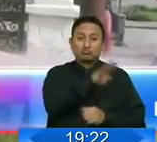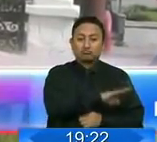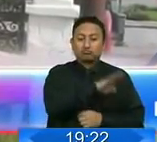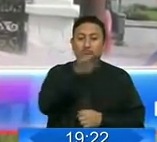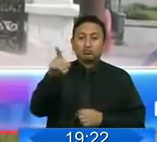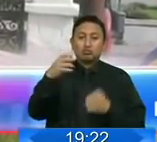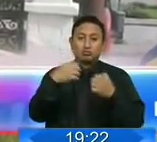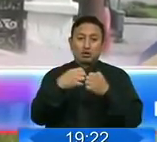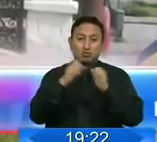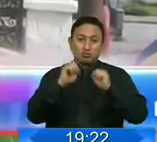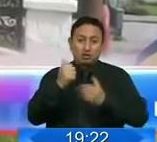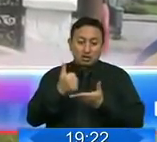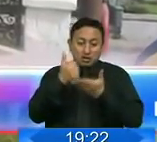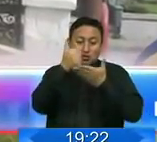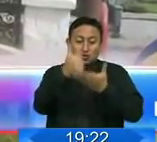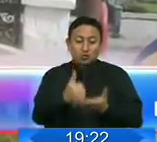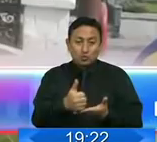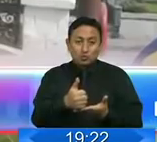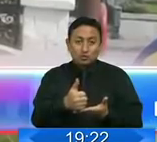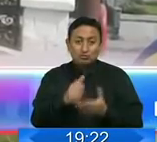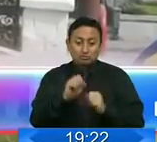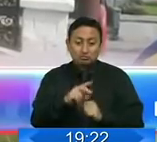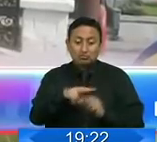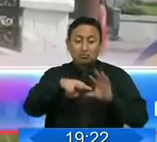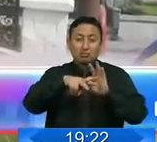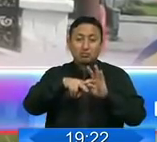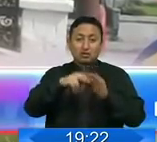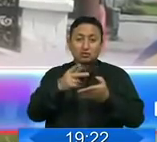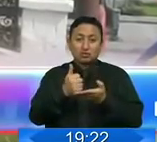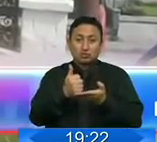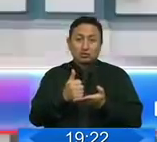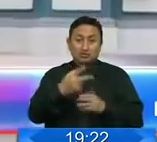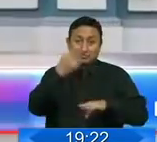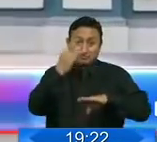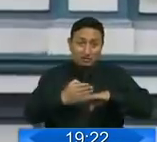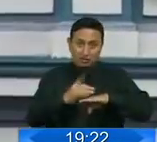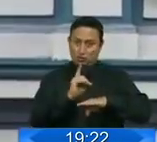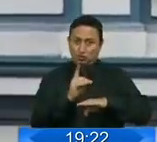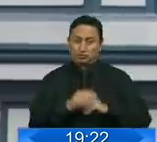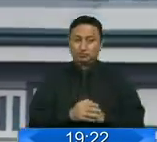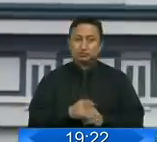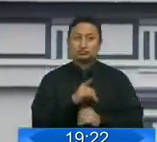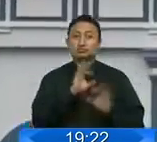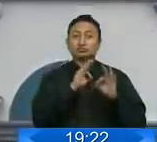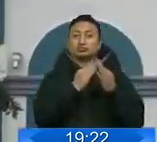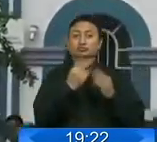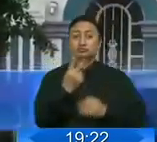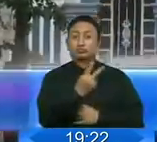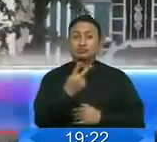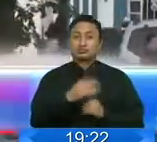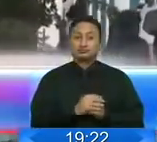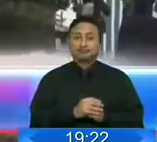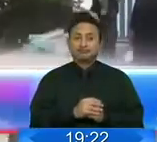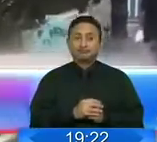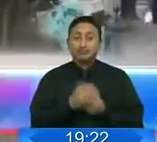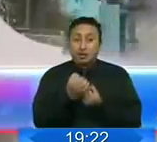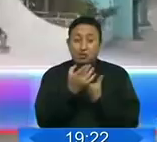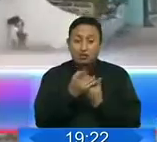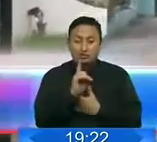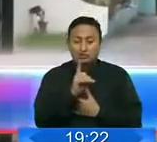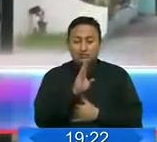para poder salvar las piernas de lo que tenga que amputar. Los familiares de las víctimas prefirieron no brindar